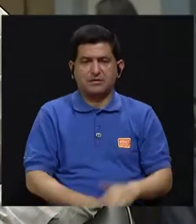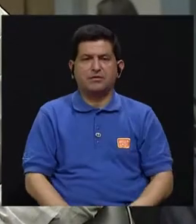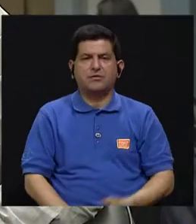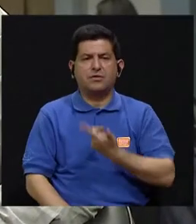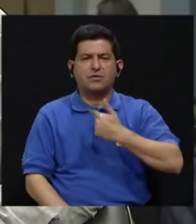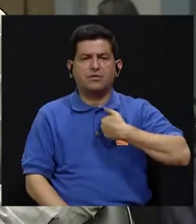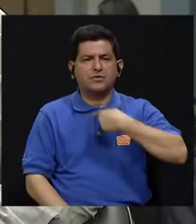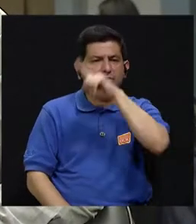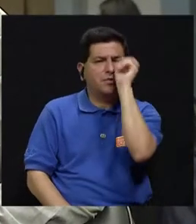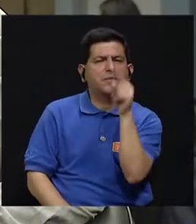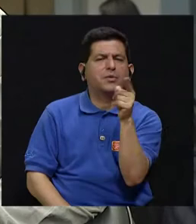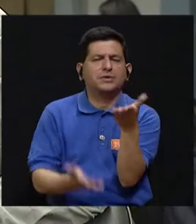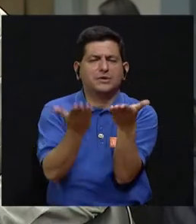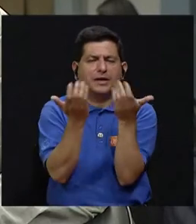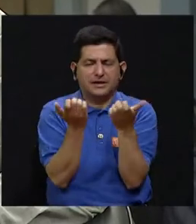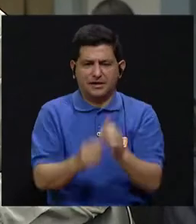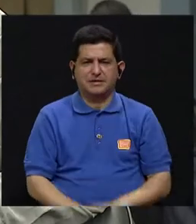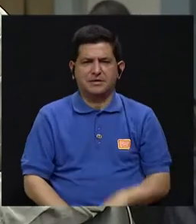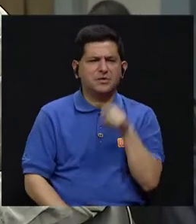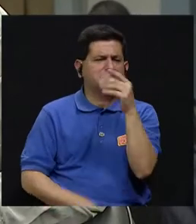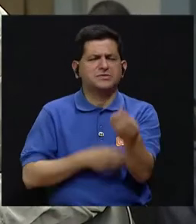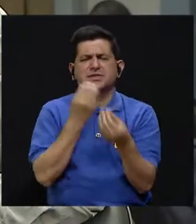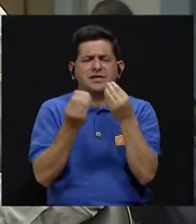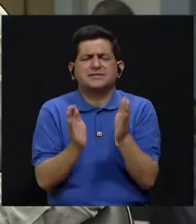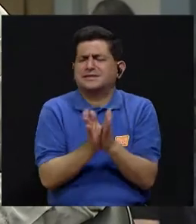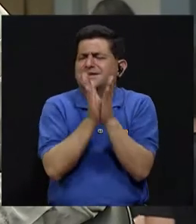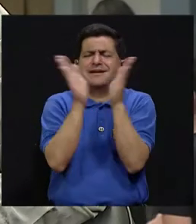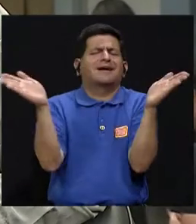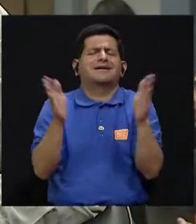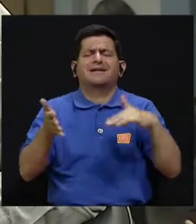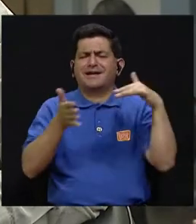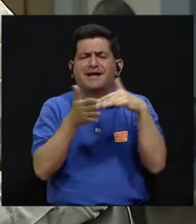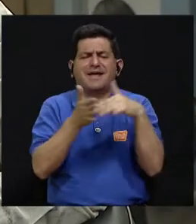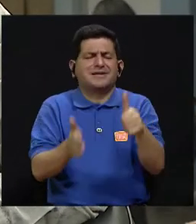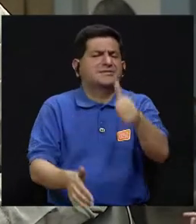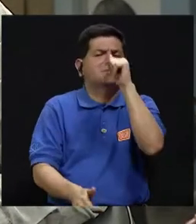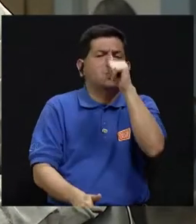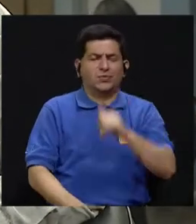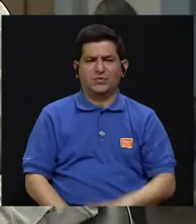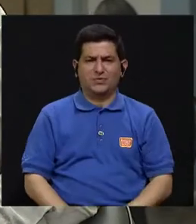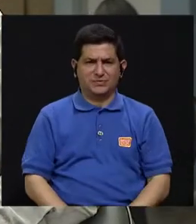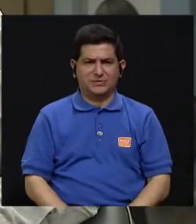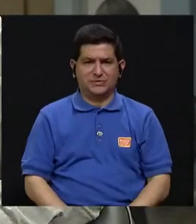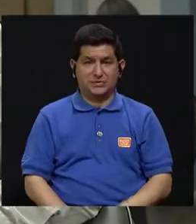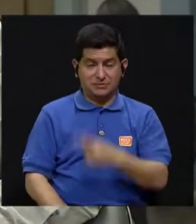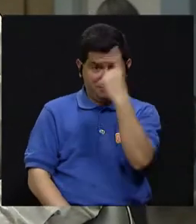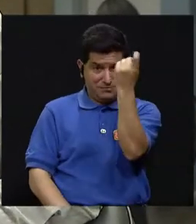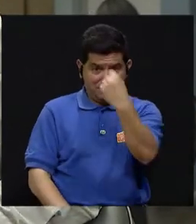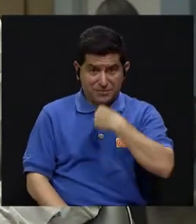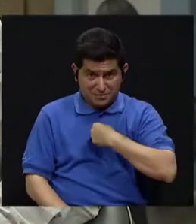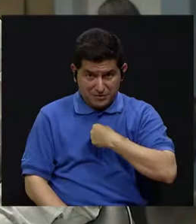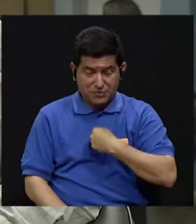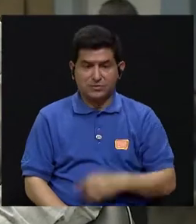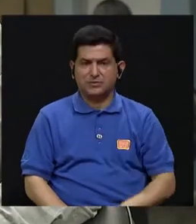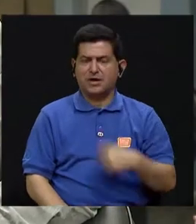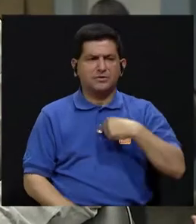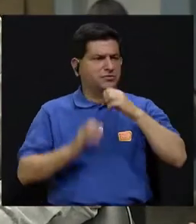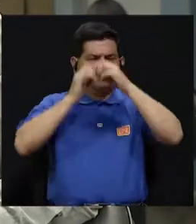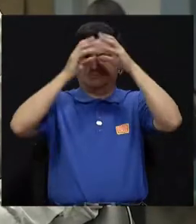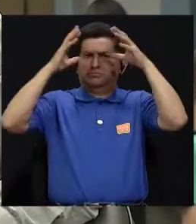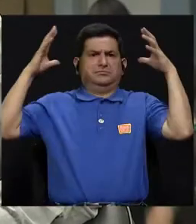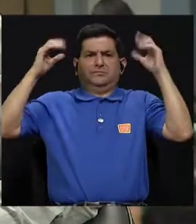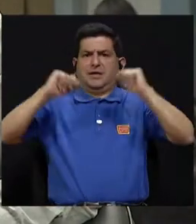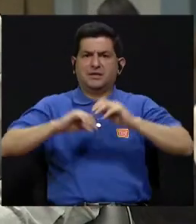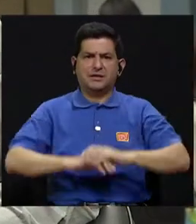pues, quería preguntarle cómo hacen ustedes en términos generales los estudios de agua. Porque al menos, si usted me pregunta a mí, yo no me